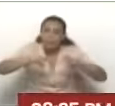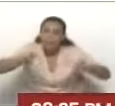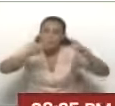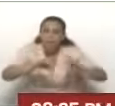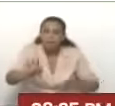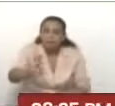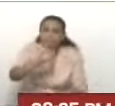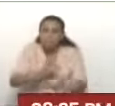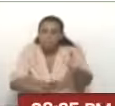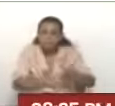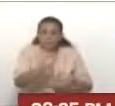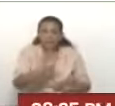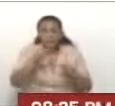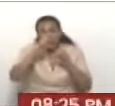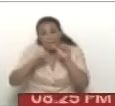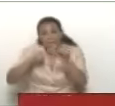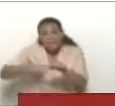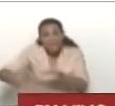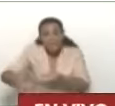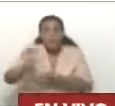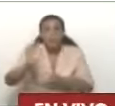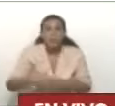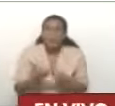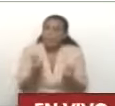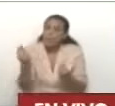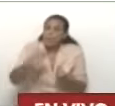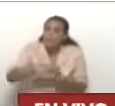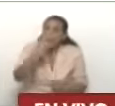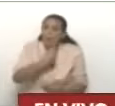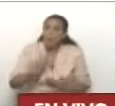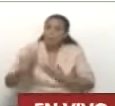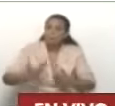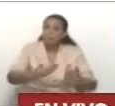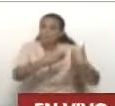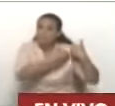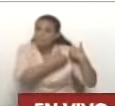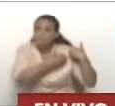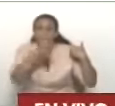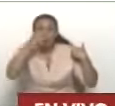que hemos tratado de hacer durante todo este tiempo. Tenemos muchos más compromisos